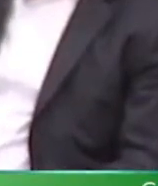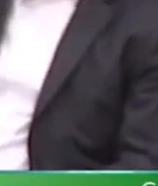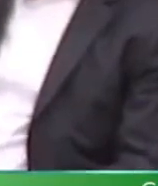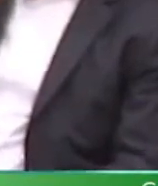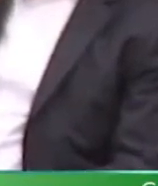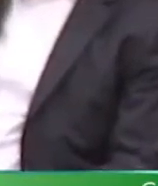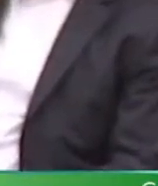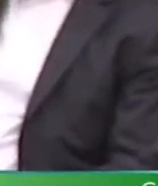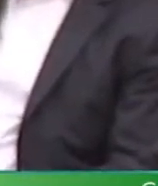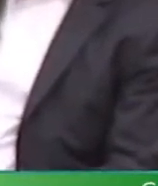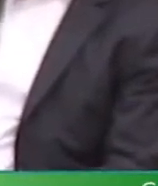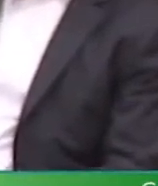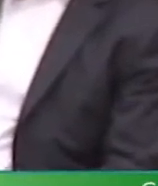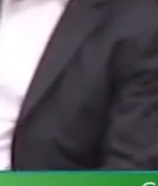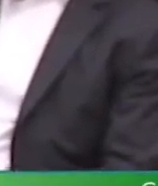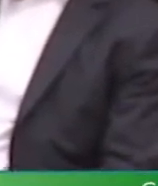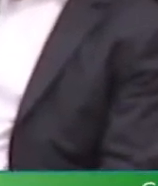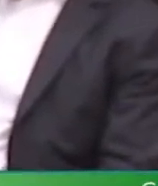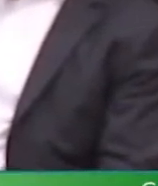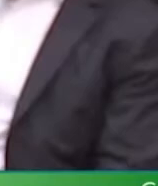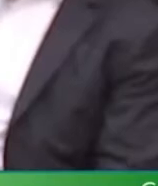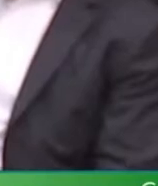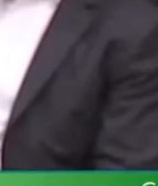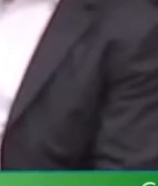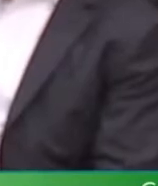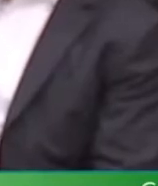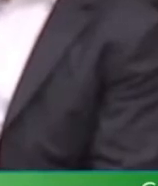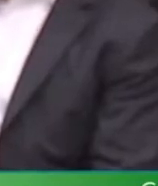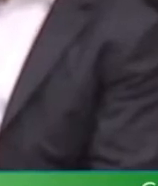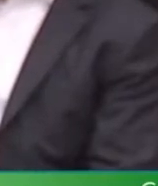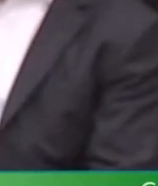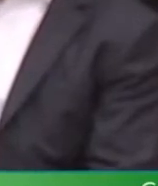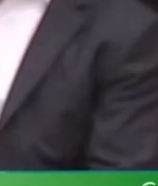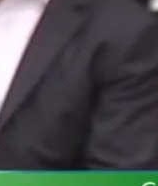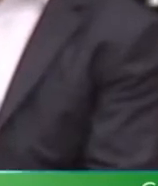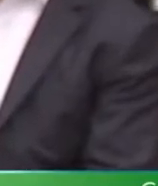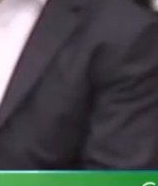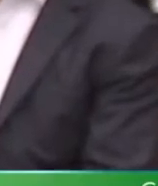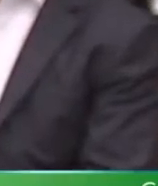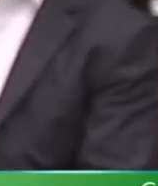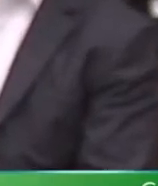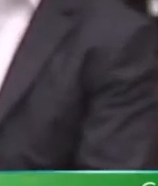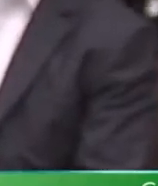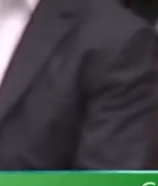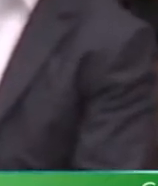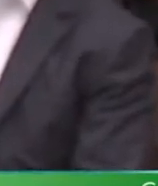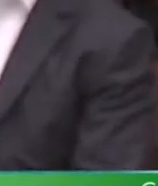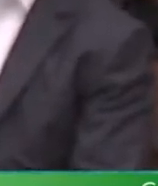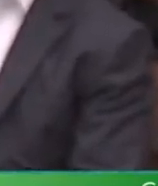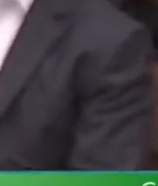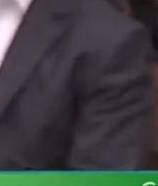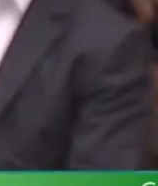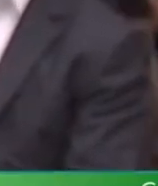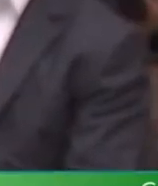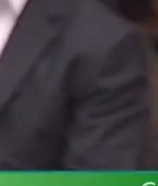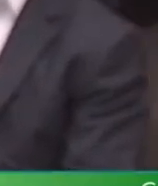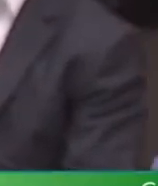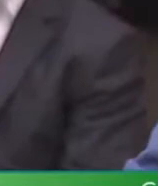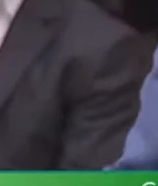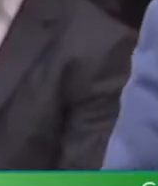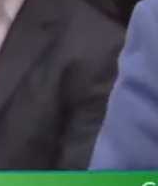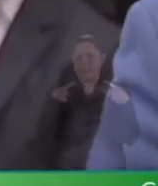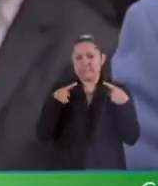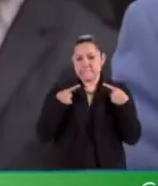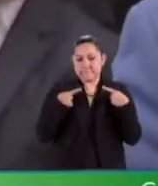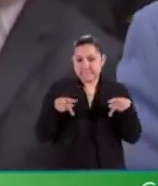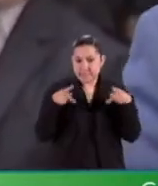mi reconocimiento y solidaridad a todas aquellas personas que dieron su opinión en el proceso